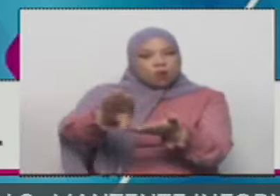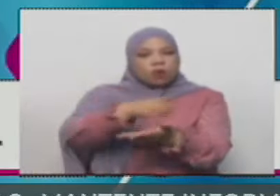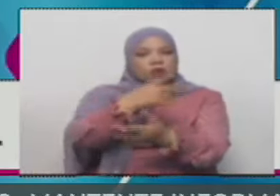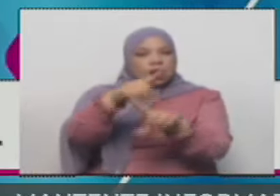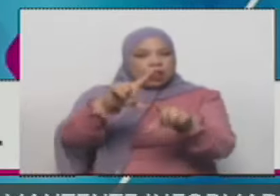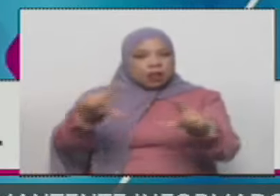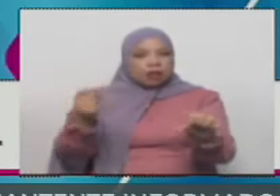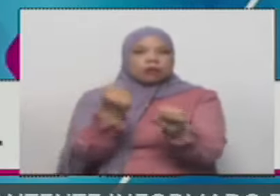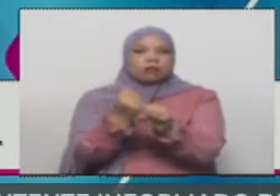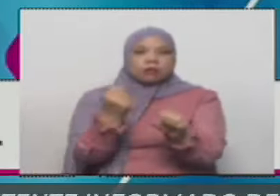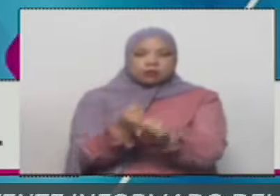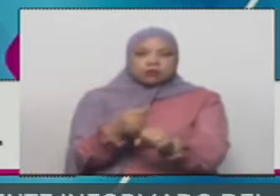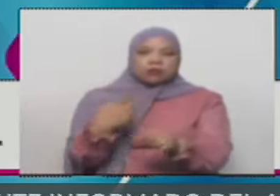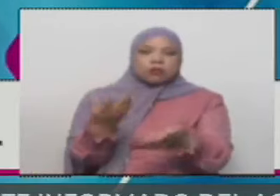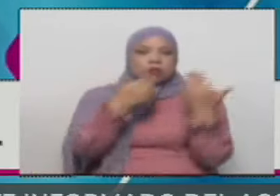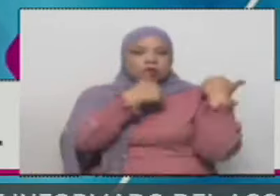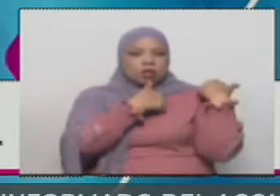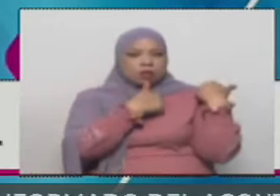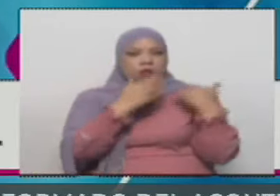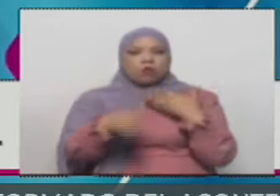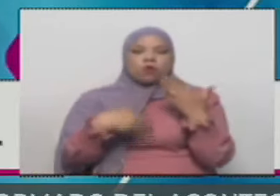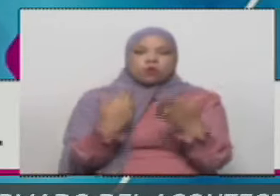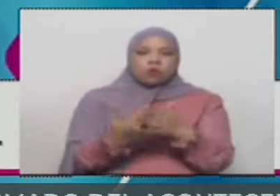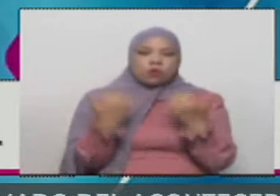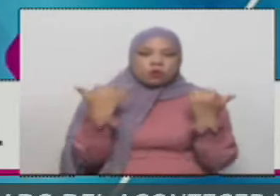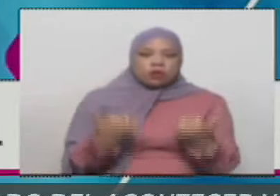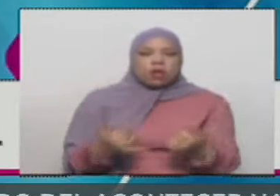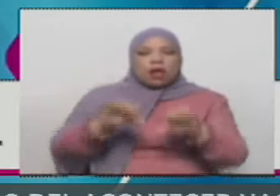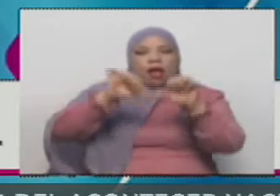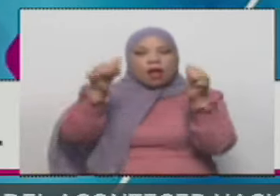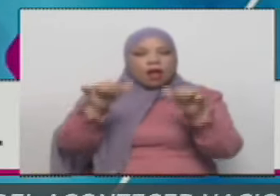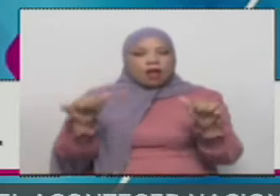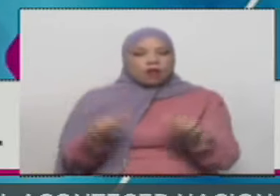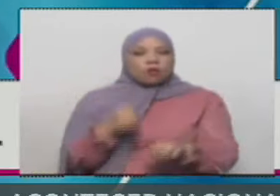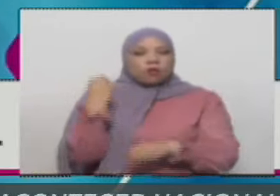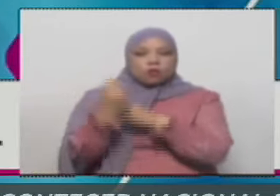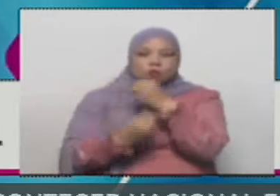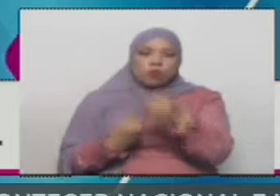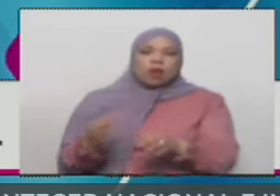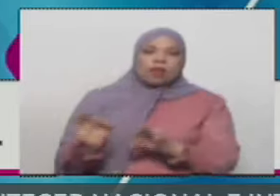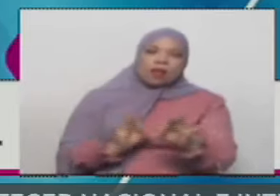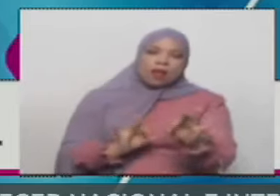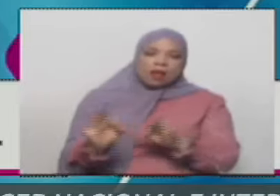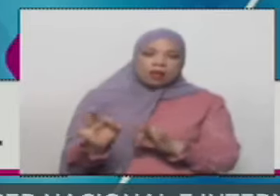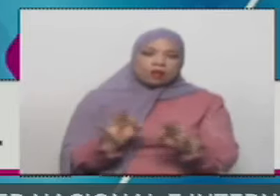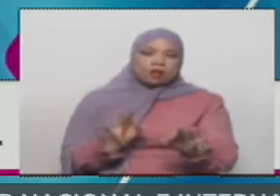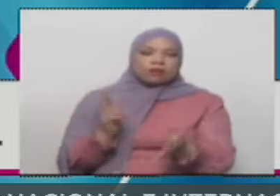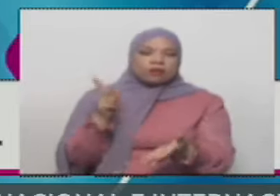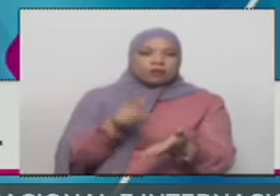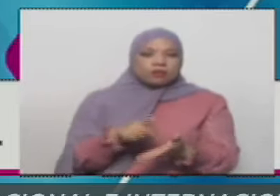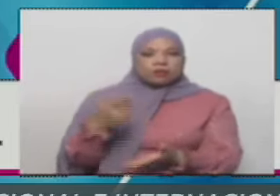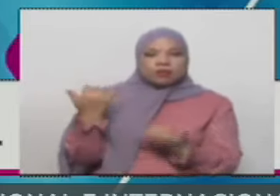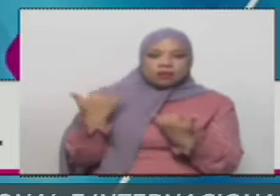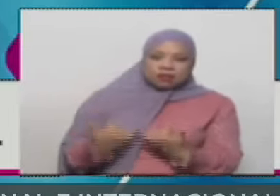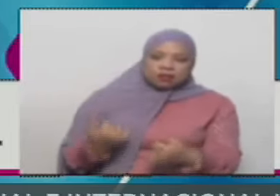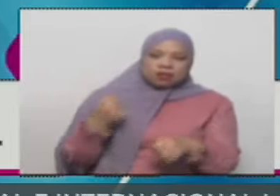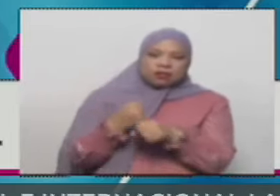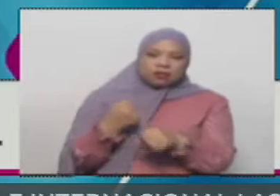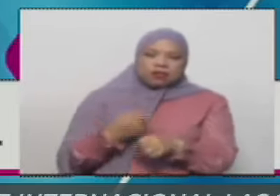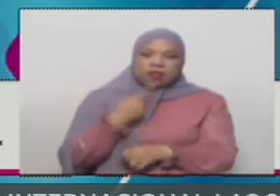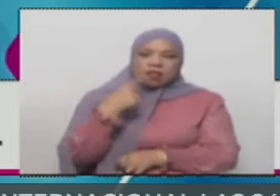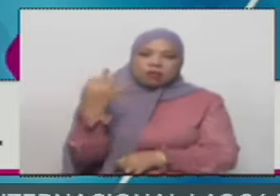letras, en las representaciones artísticas, teatrales. Y en este momento hay una